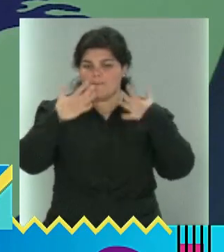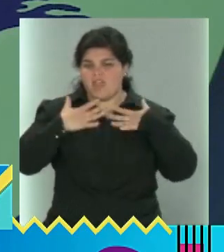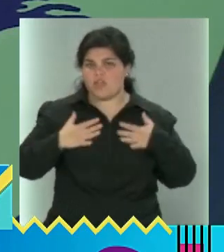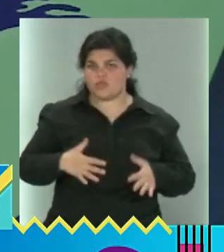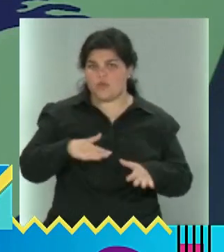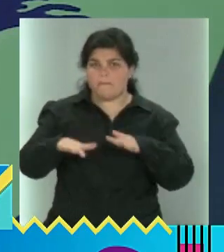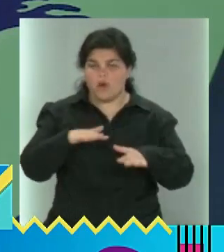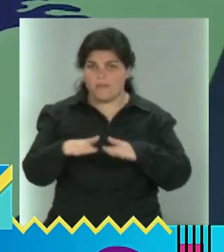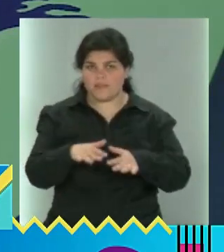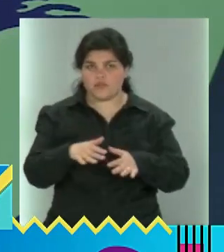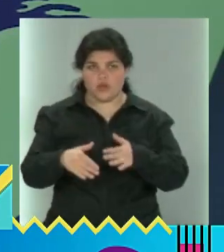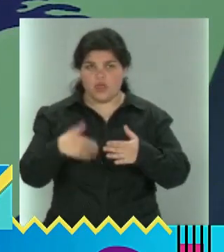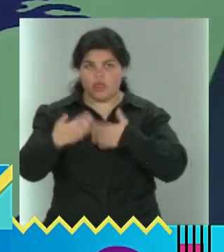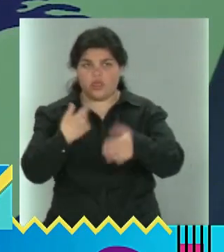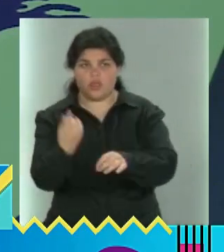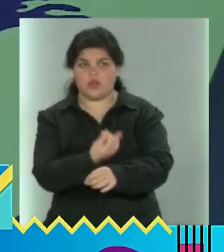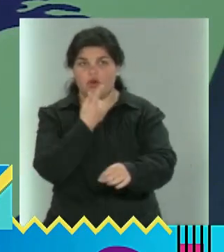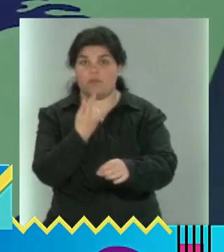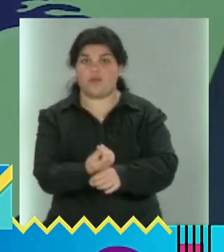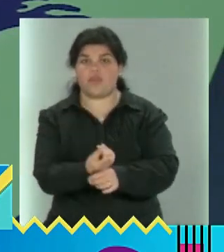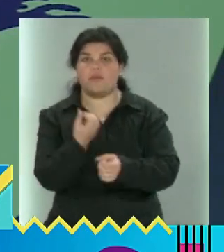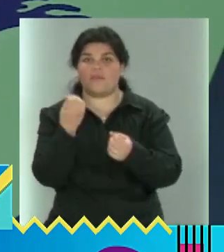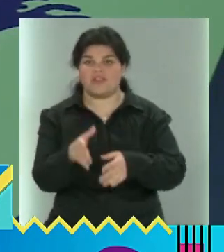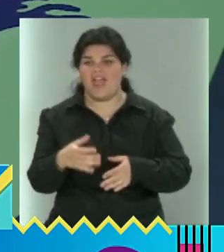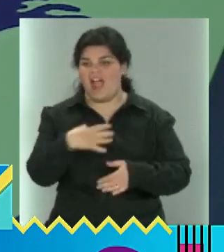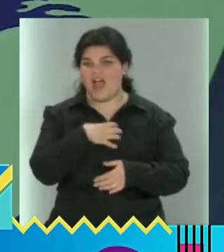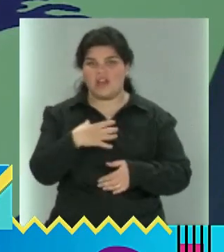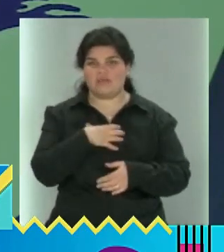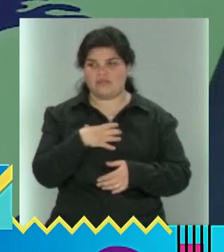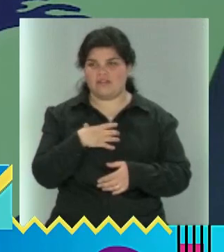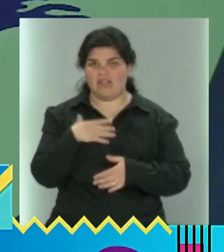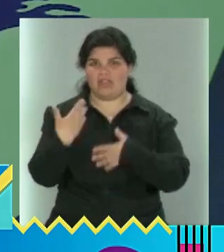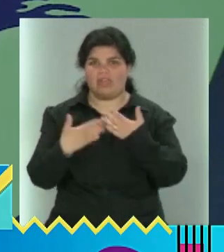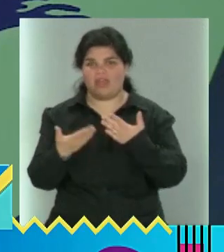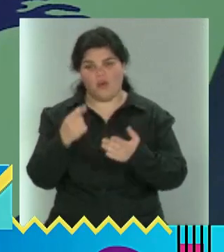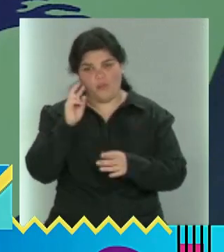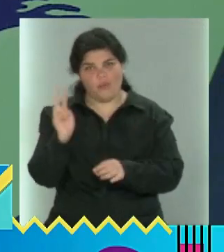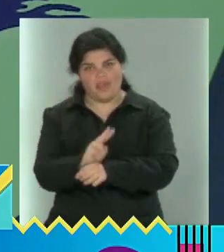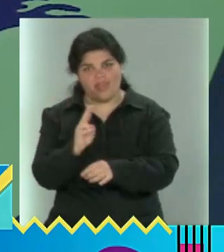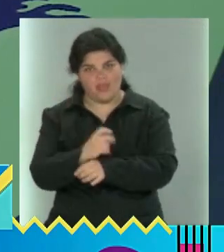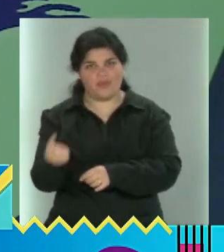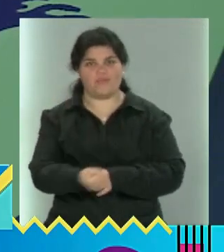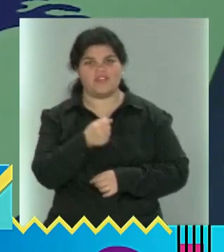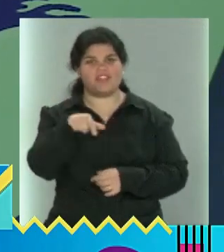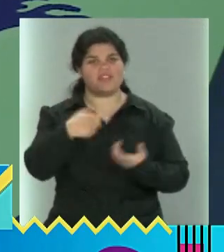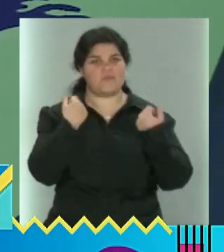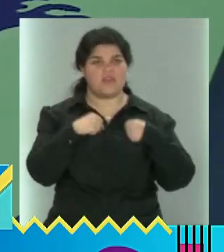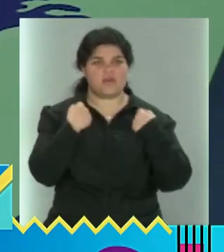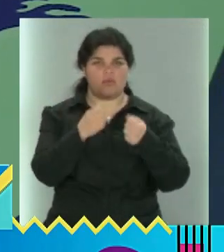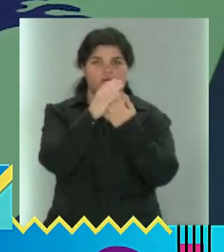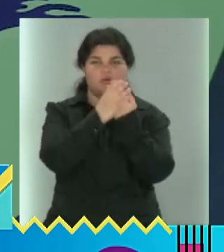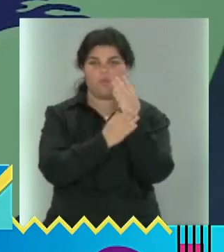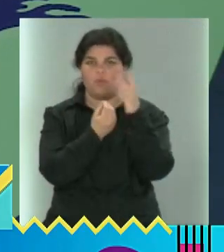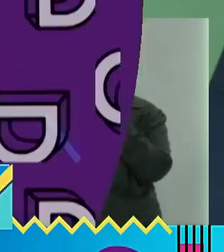recién, porque nos quedaríamos sin alumnos, cerraría la escuela. Entonces tiene una aplicación deportiva que es con guantes, que es